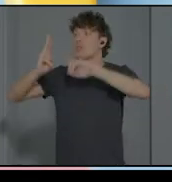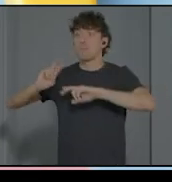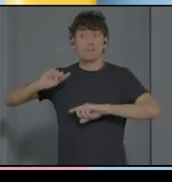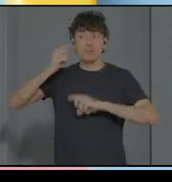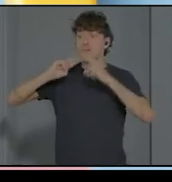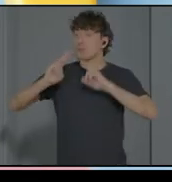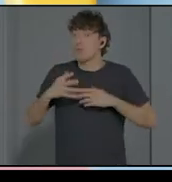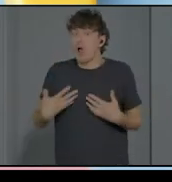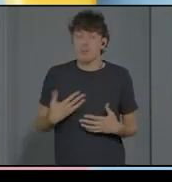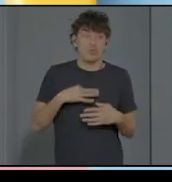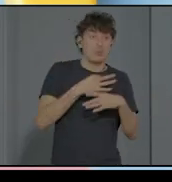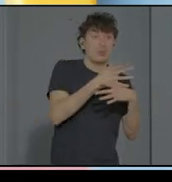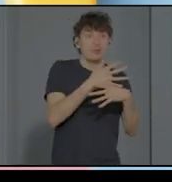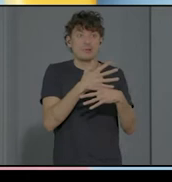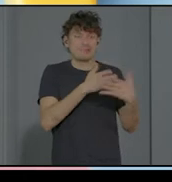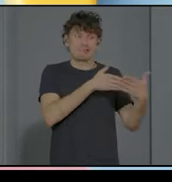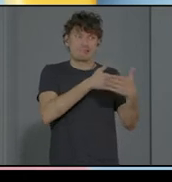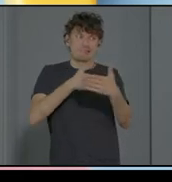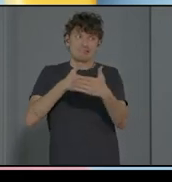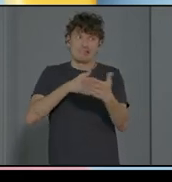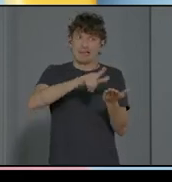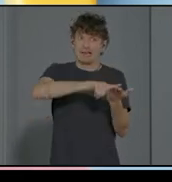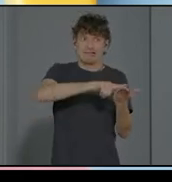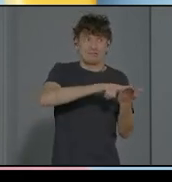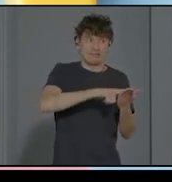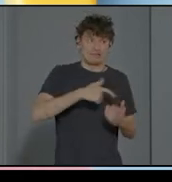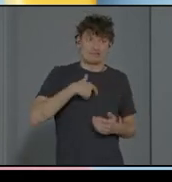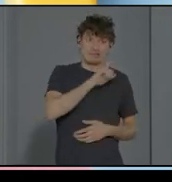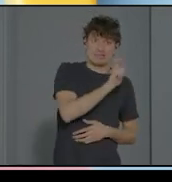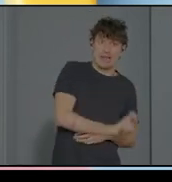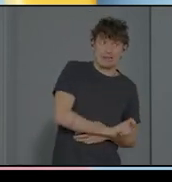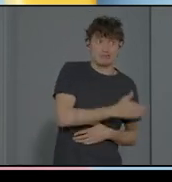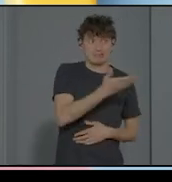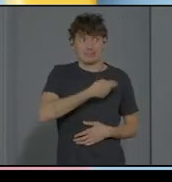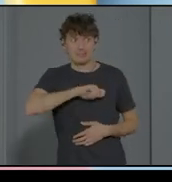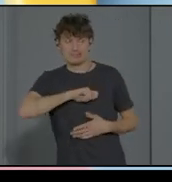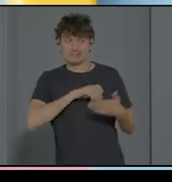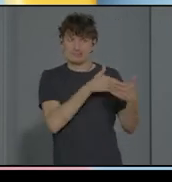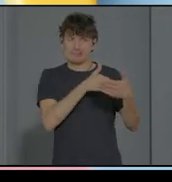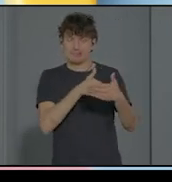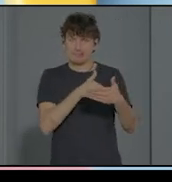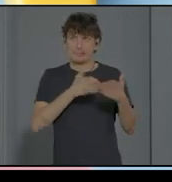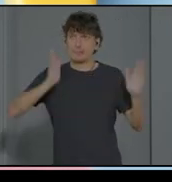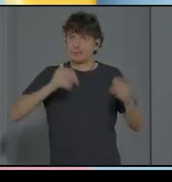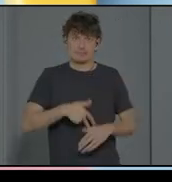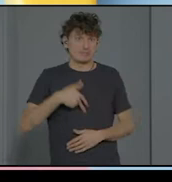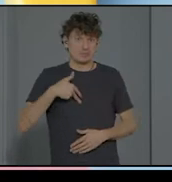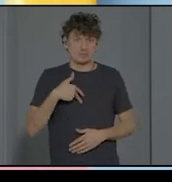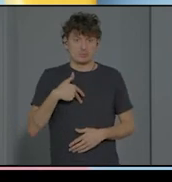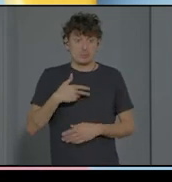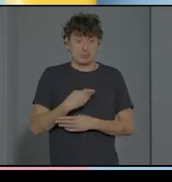este momento, pero en general cuando un niño llora, la primera respuesta que vemos